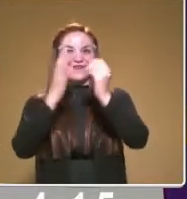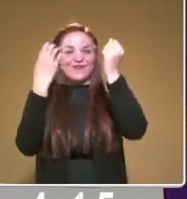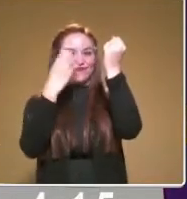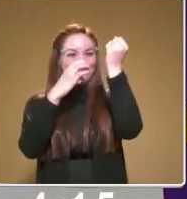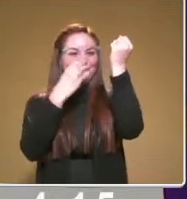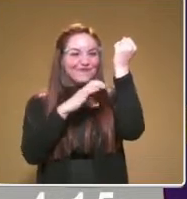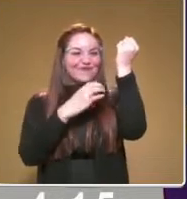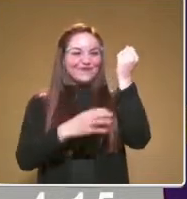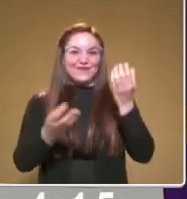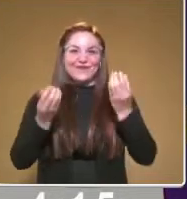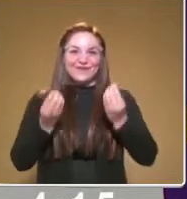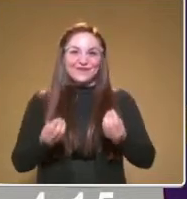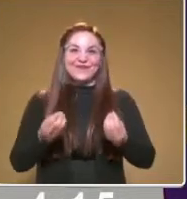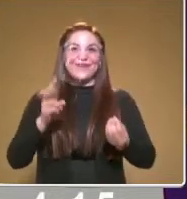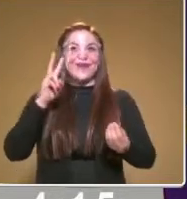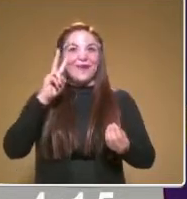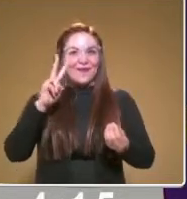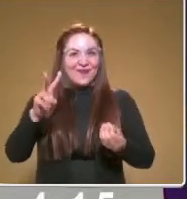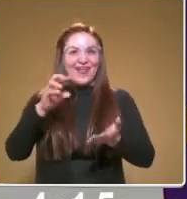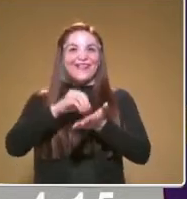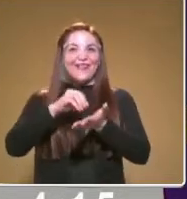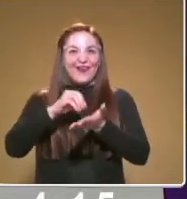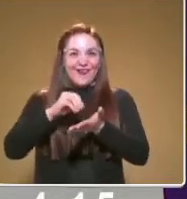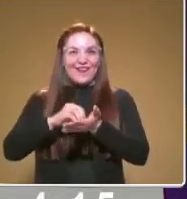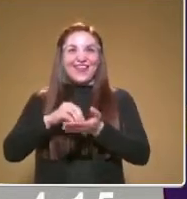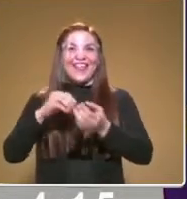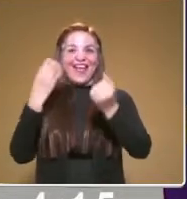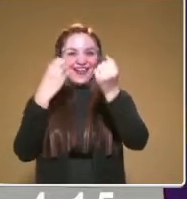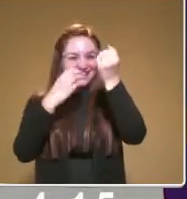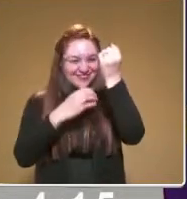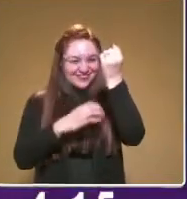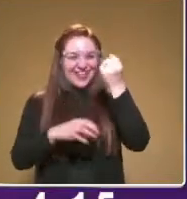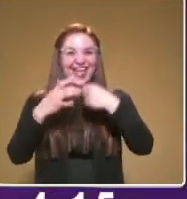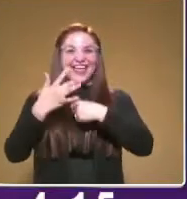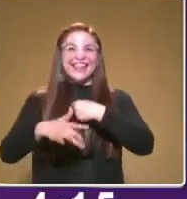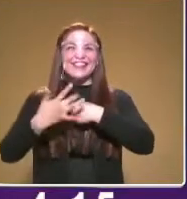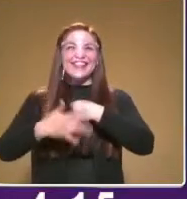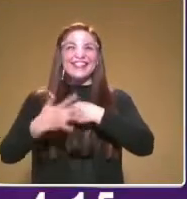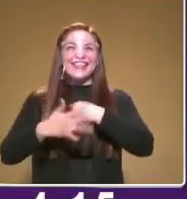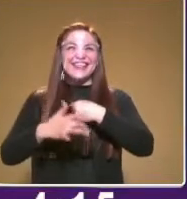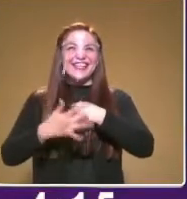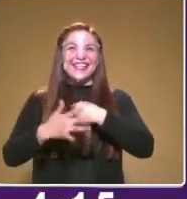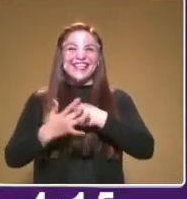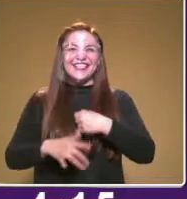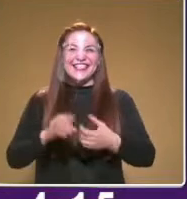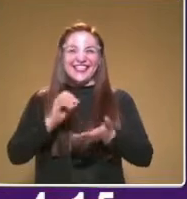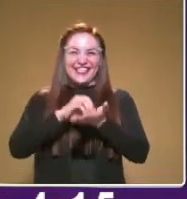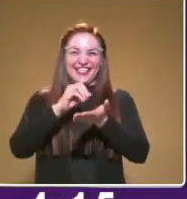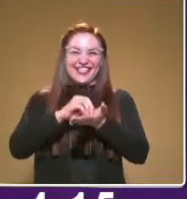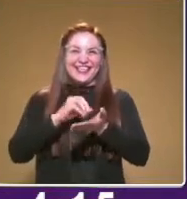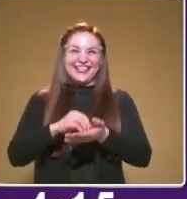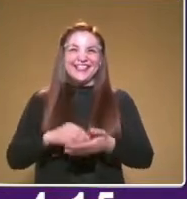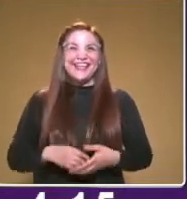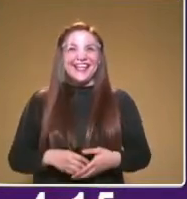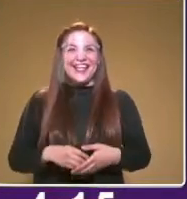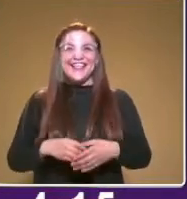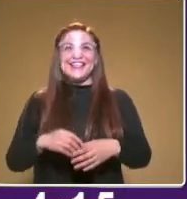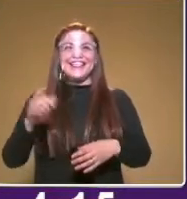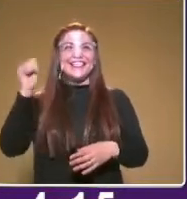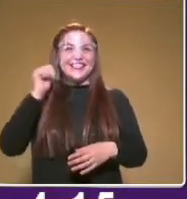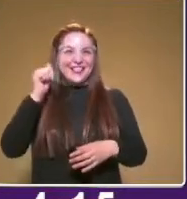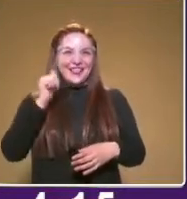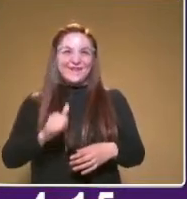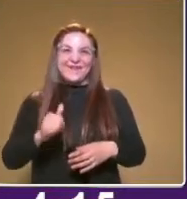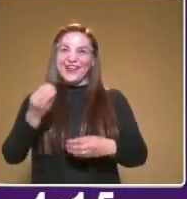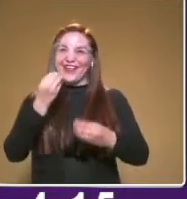yo creo que todavía siguen poniendo queso, queso, queso, hasta que nuestra pone así como que queso, queso, queso. Digo, yo sé que ya pasó tiempo y siempre hablamos de comida,